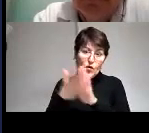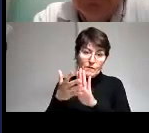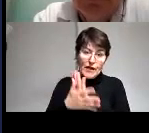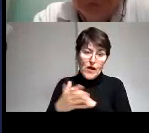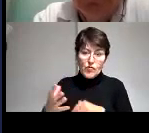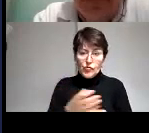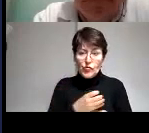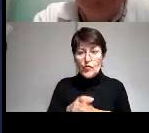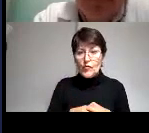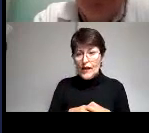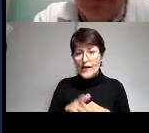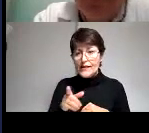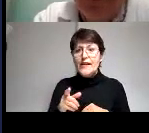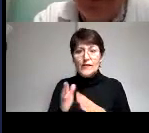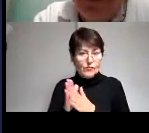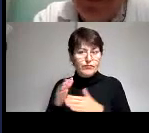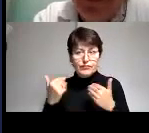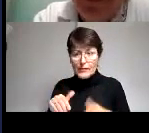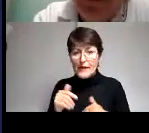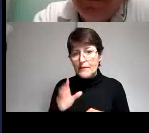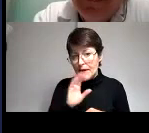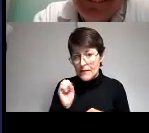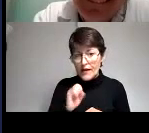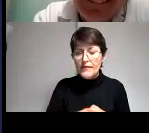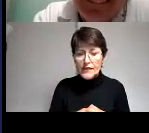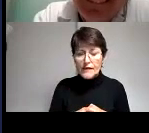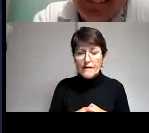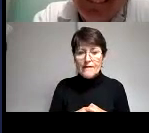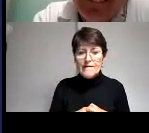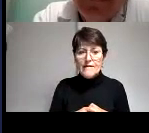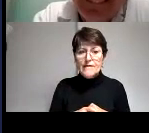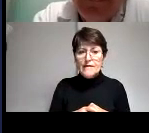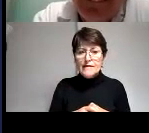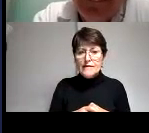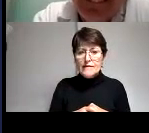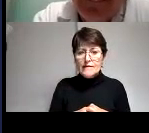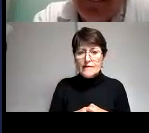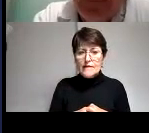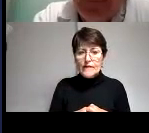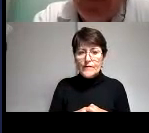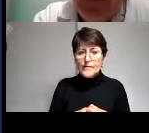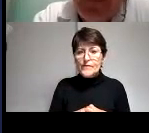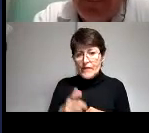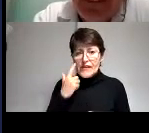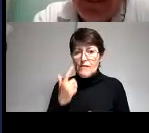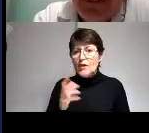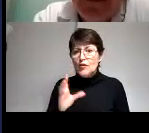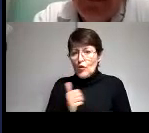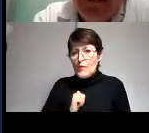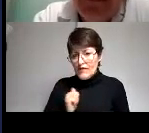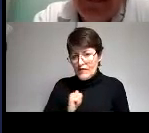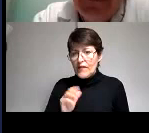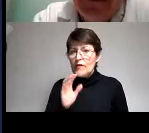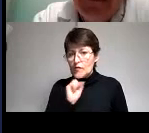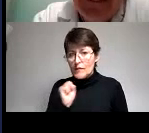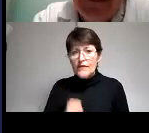ha entusiasmado. Ahora que empiezas, ¿verdad?, a profundizar en todos los productos, empiezas a ver todos los beneficios y todo lo que contienen cada uno de